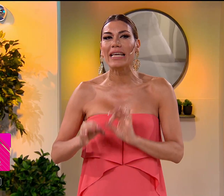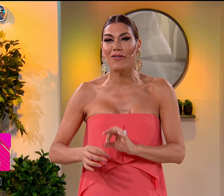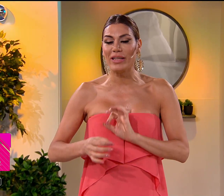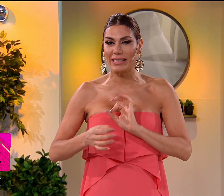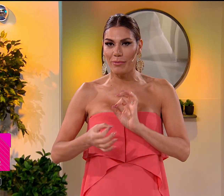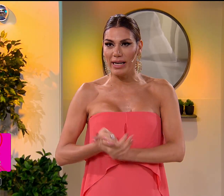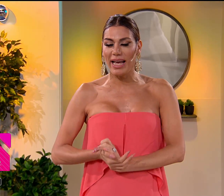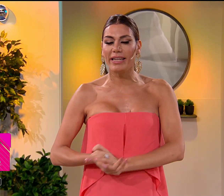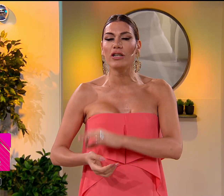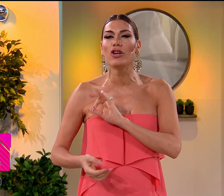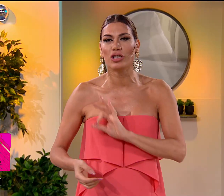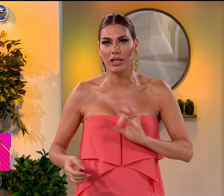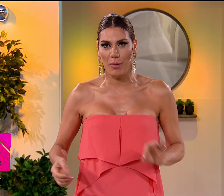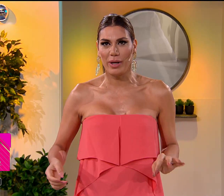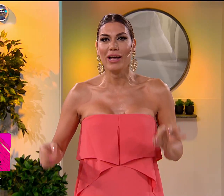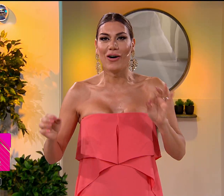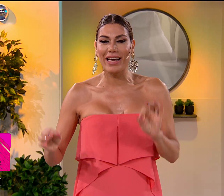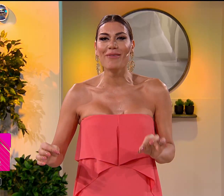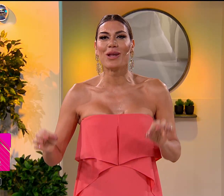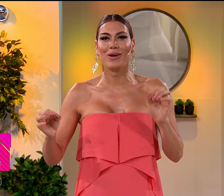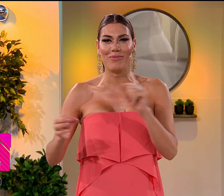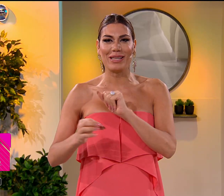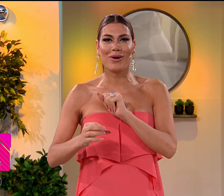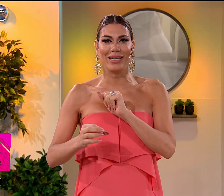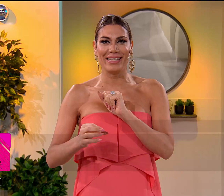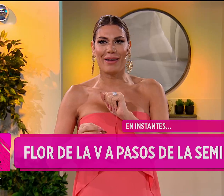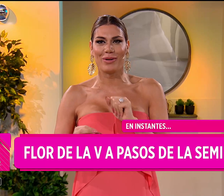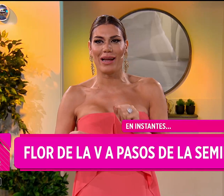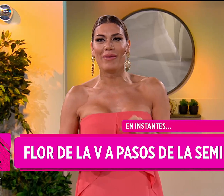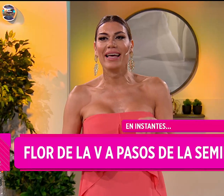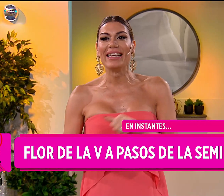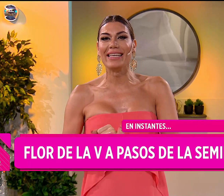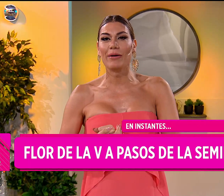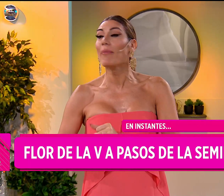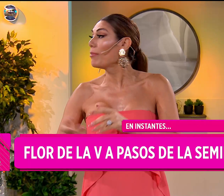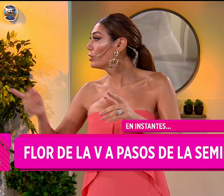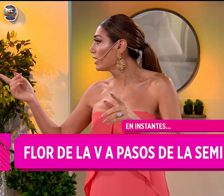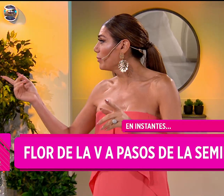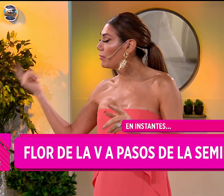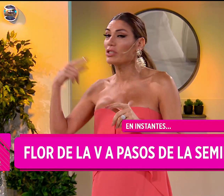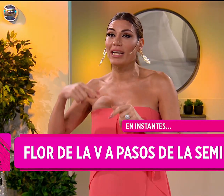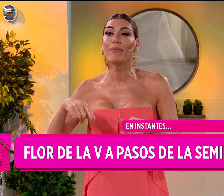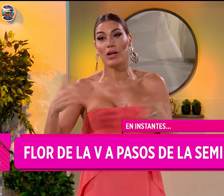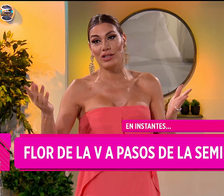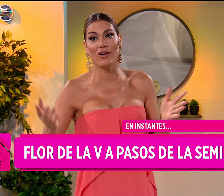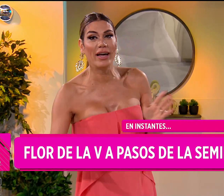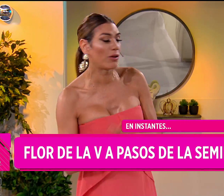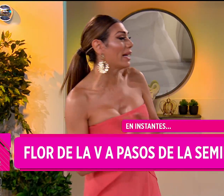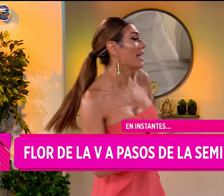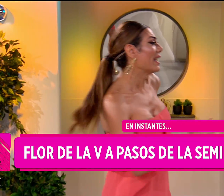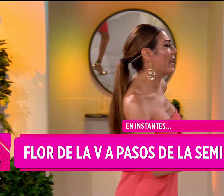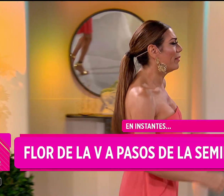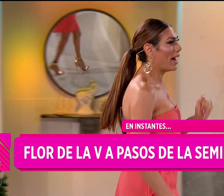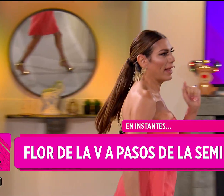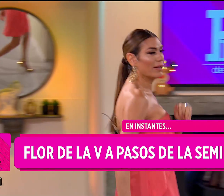cosí el fin de semana no tiene nombre. Ok, pero bueno, empezamos con este gran programa y vamos directamente, vamos a salir porque lo tengo a